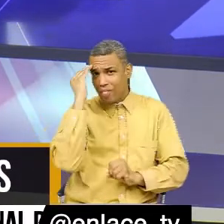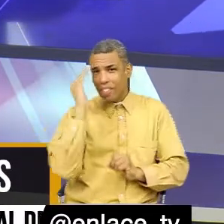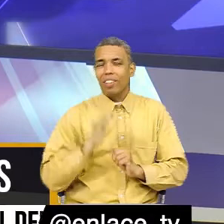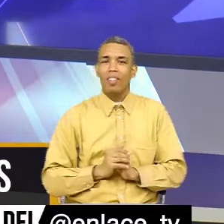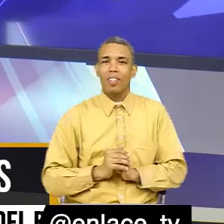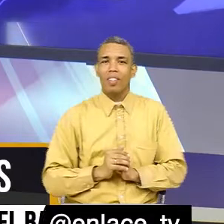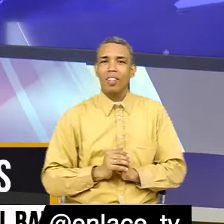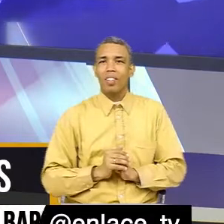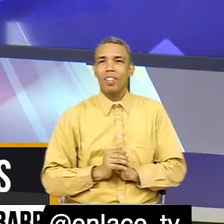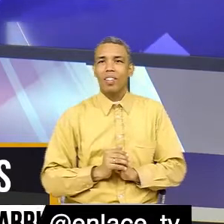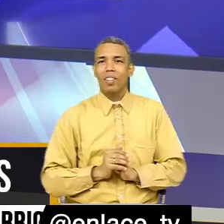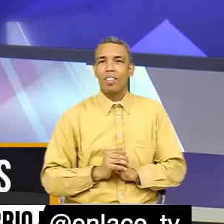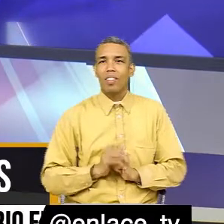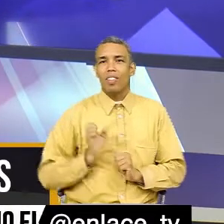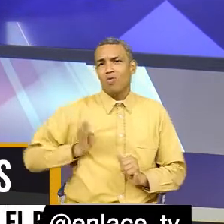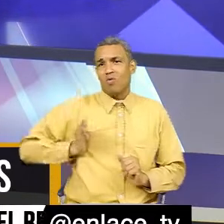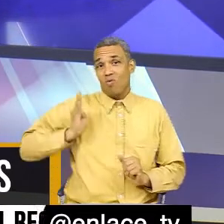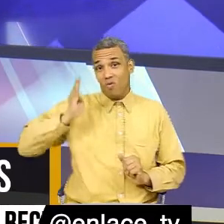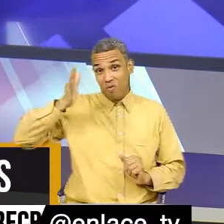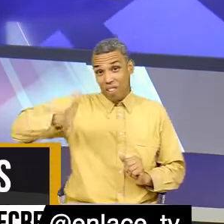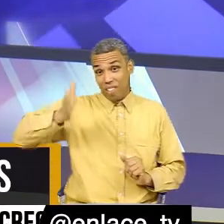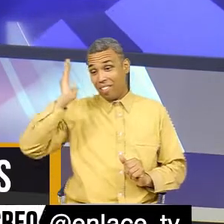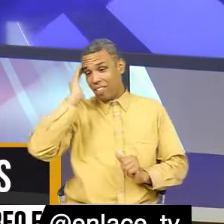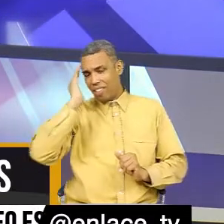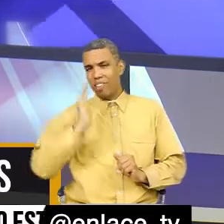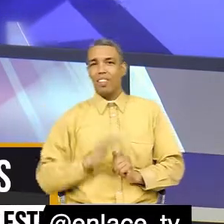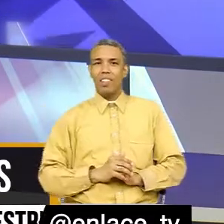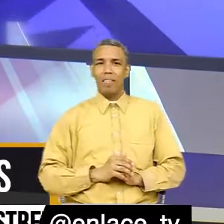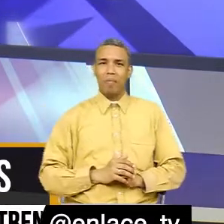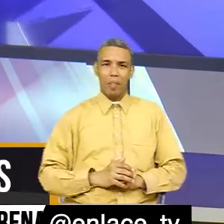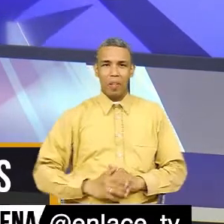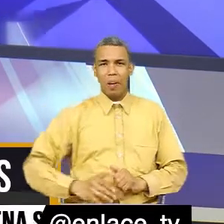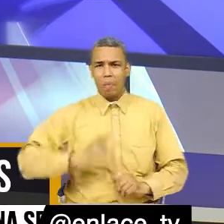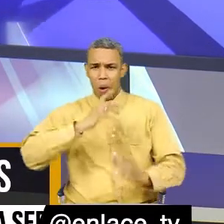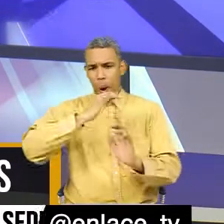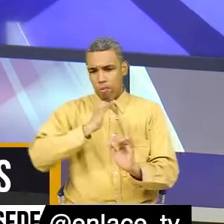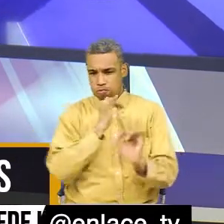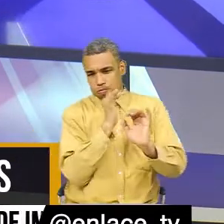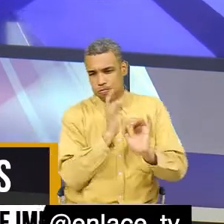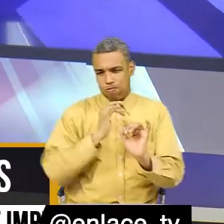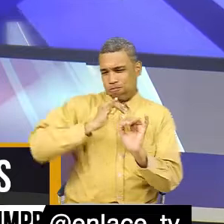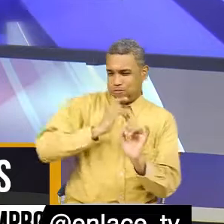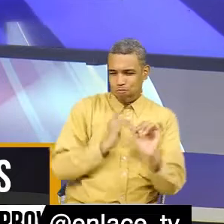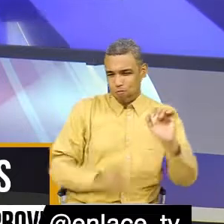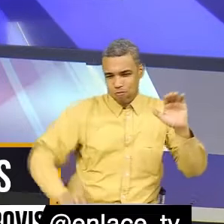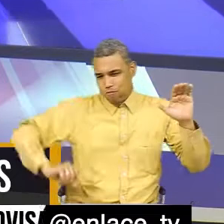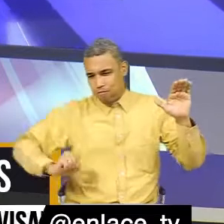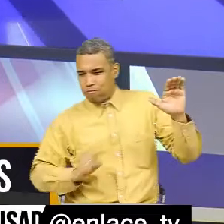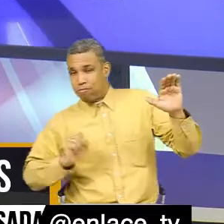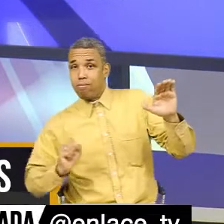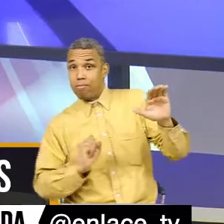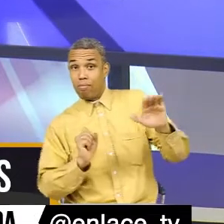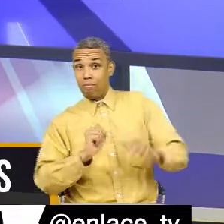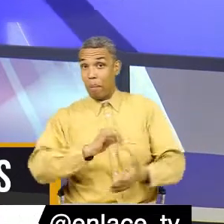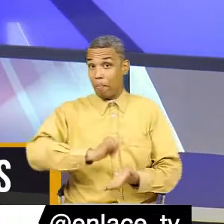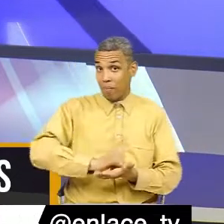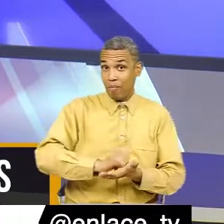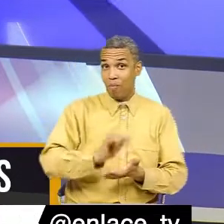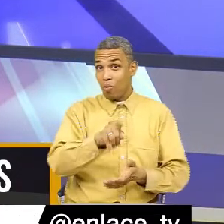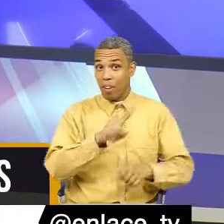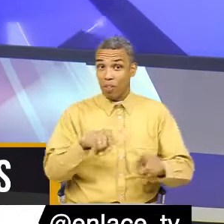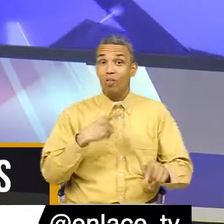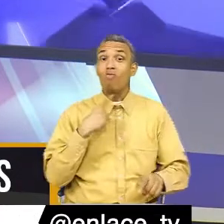cerrar el baile y los bailes del Club Infantas con tradicional papayera. ¿Esta vez también contarán con la misma suerte quienes asistan